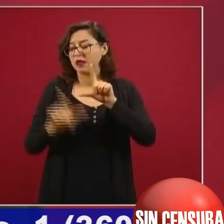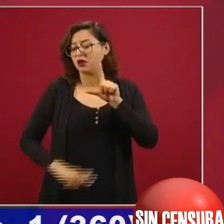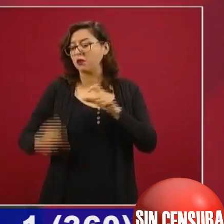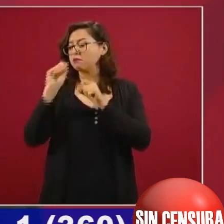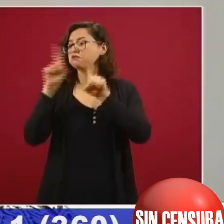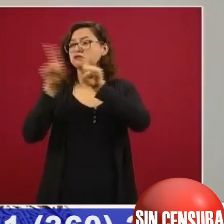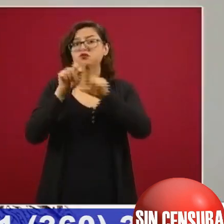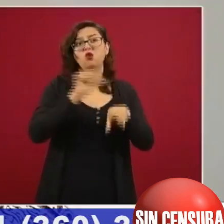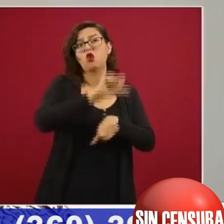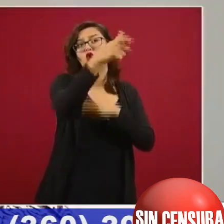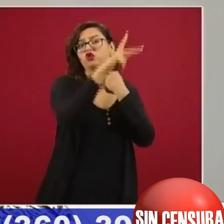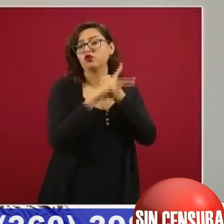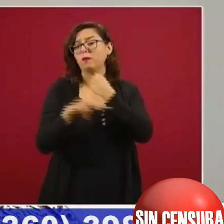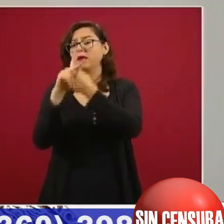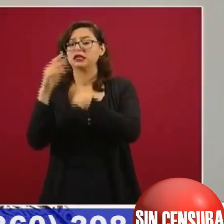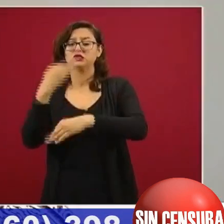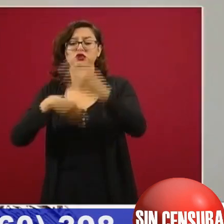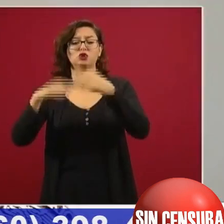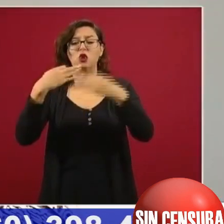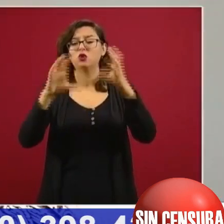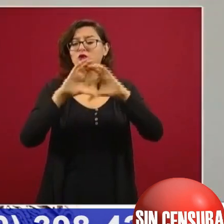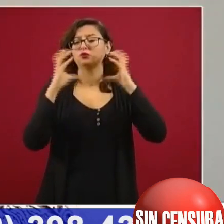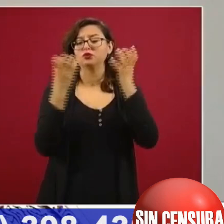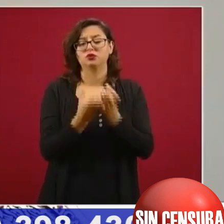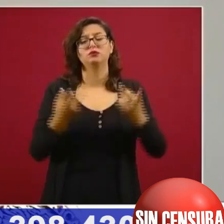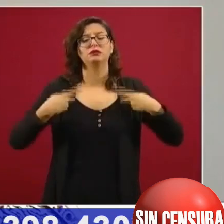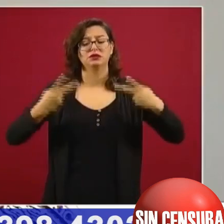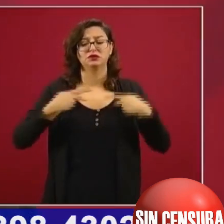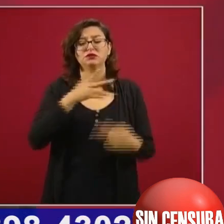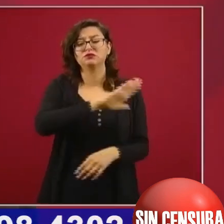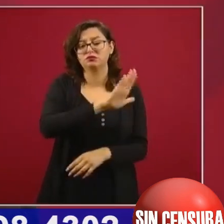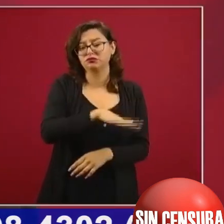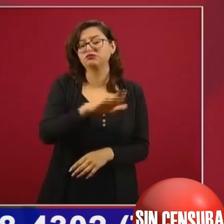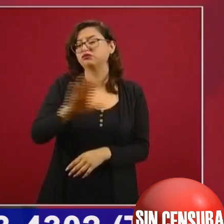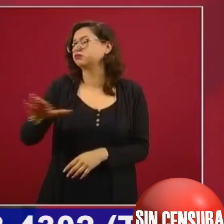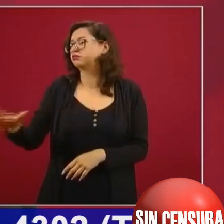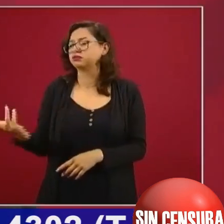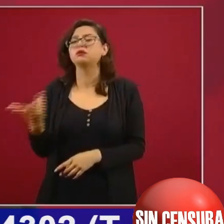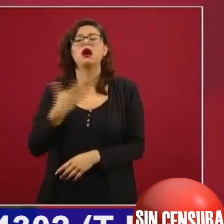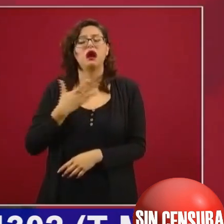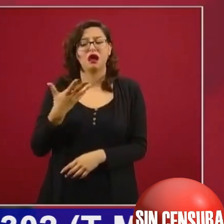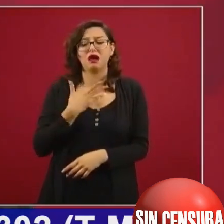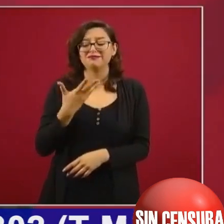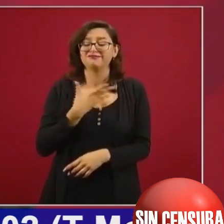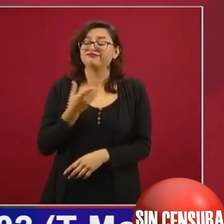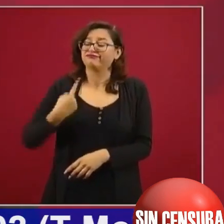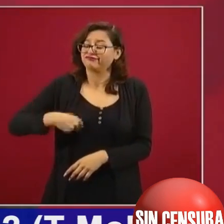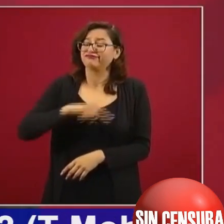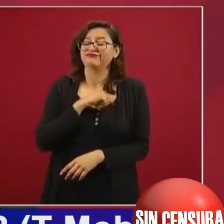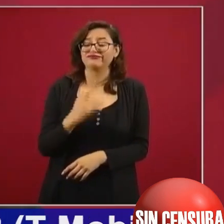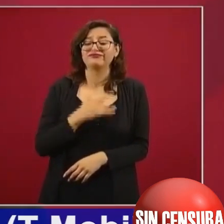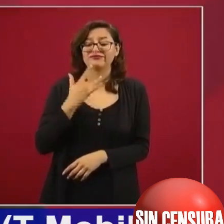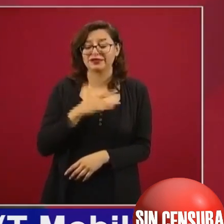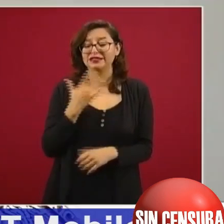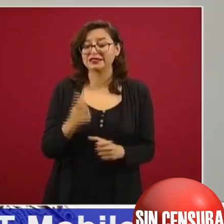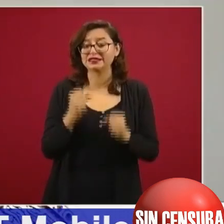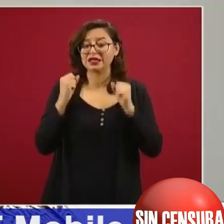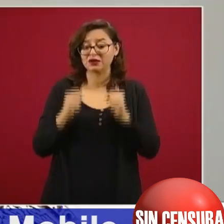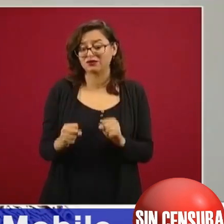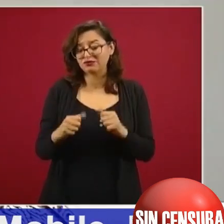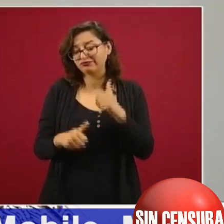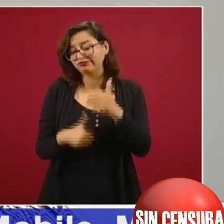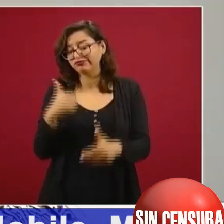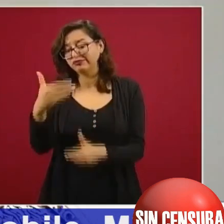Como hemos comentado, estamos convencidos que este fenómeno en su momento dará pie a